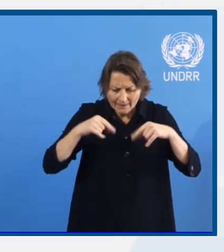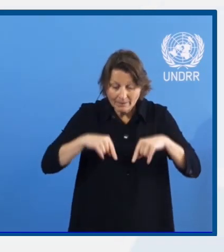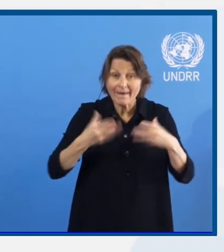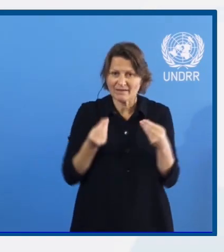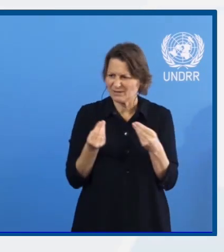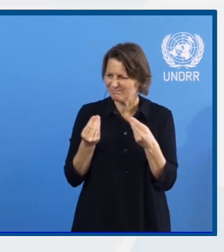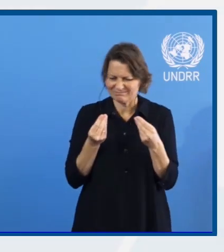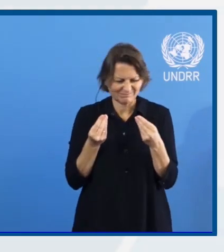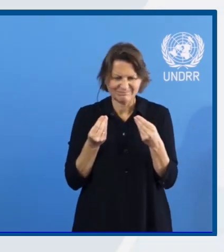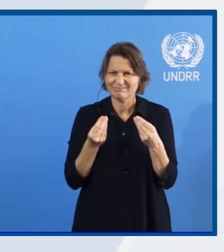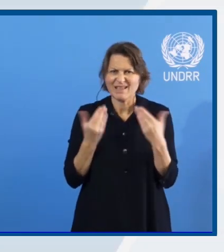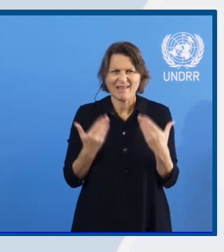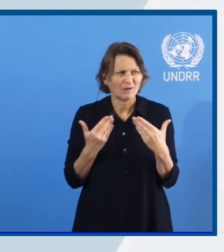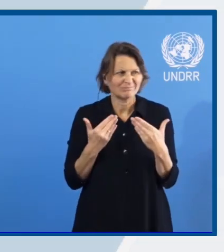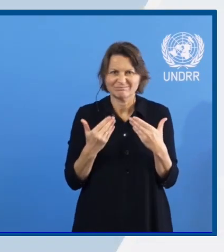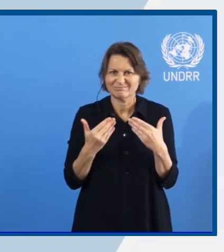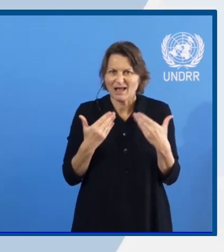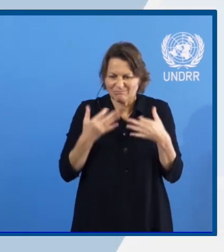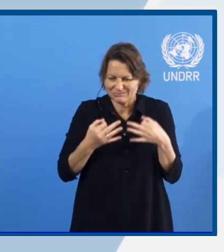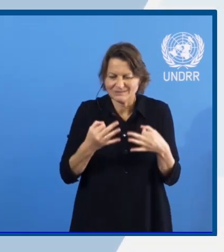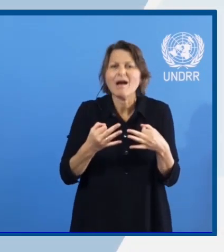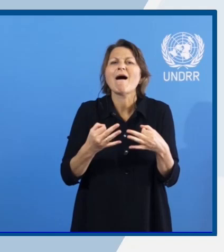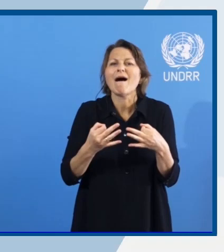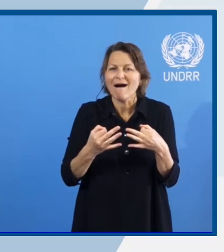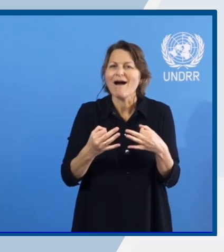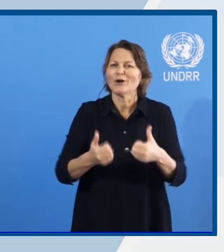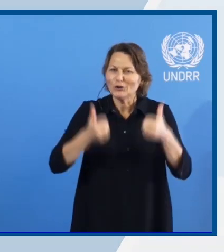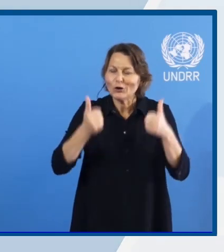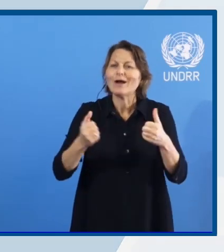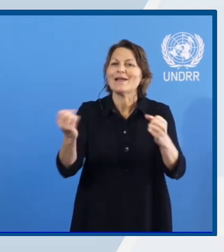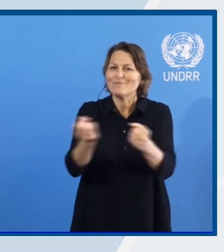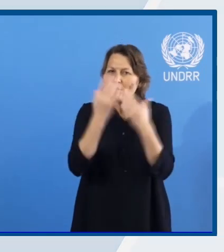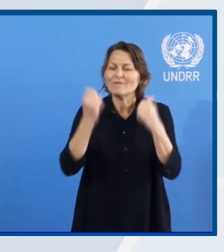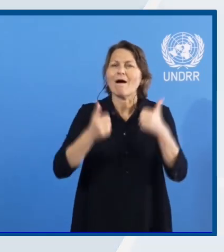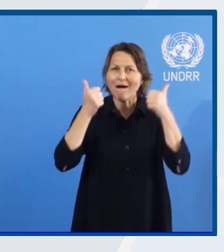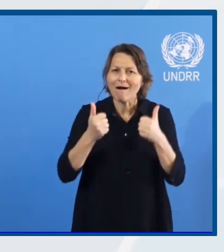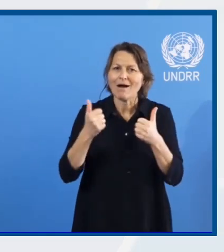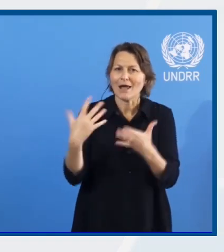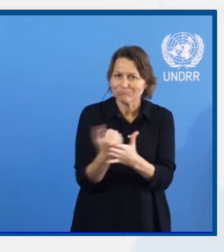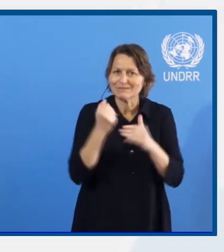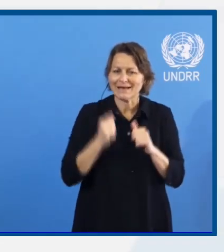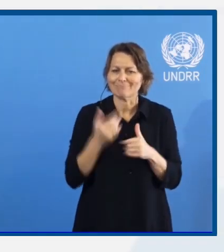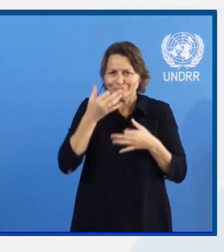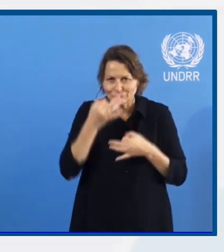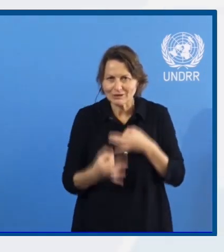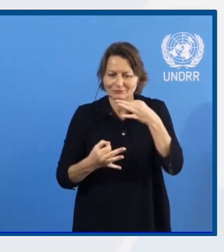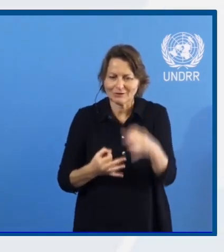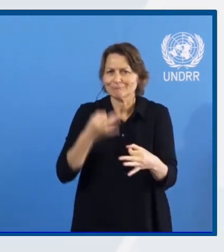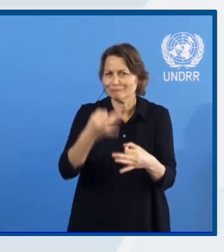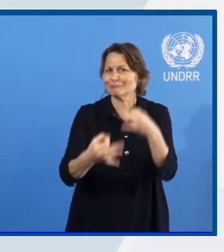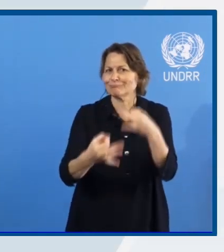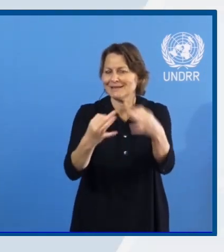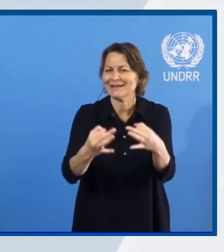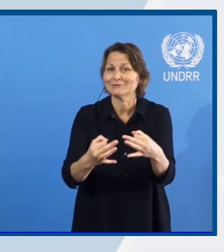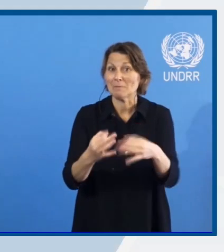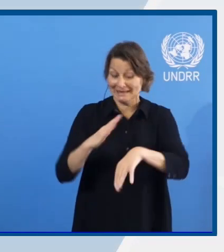sirva para apoyar la toma de decisiones en los procesos de planificación. Creo que ya se terminó mi tiempo, entonces concluyo.